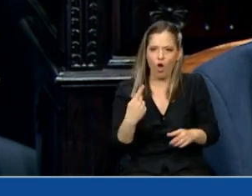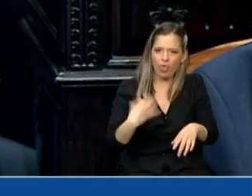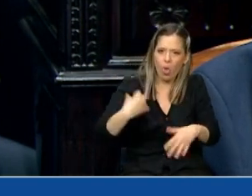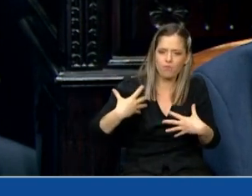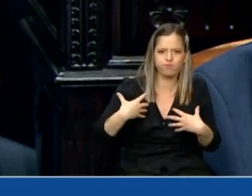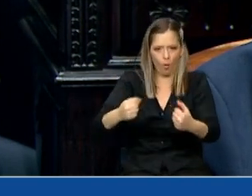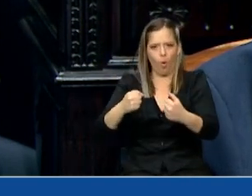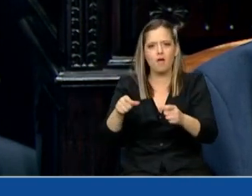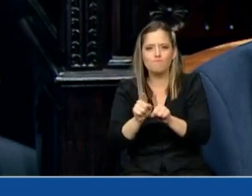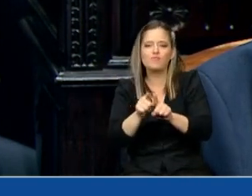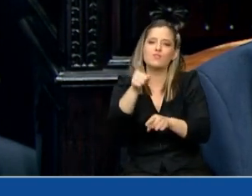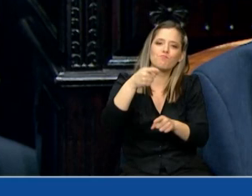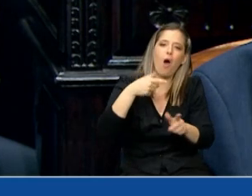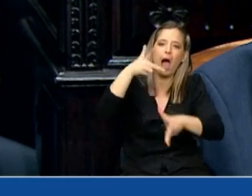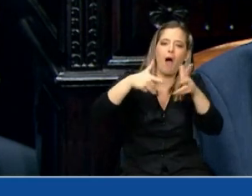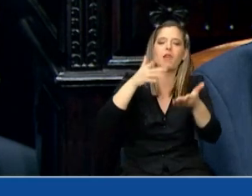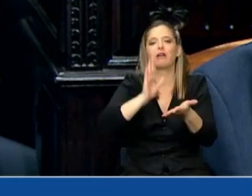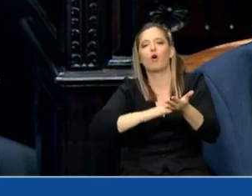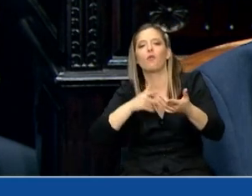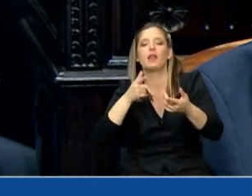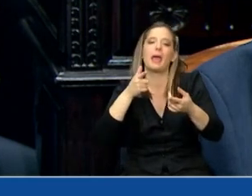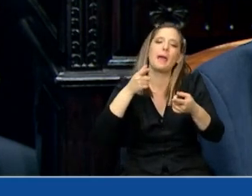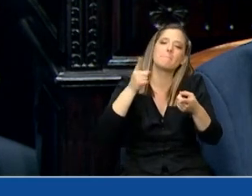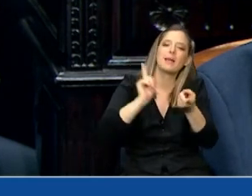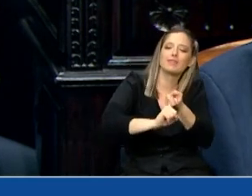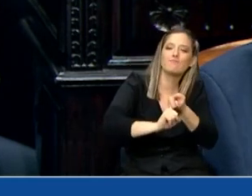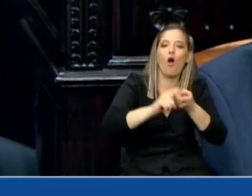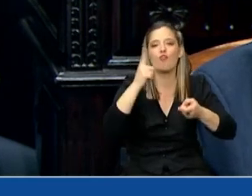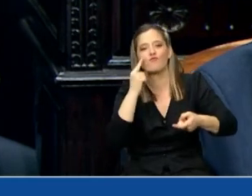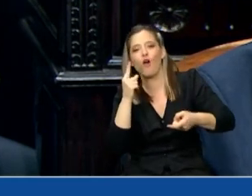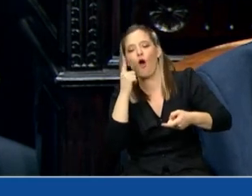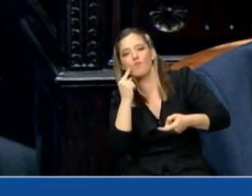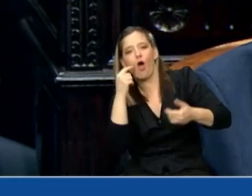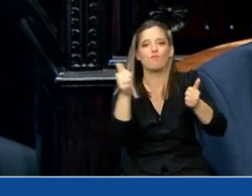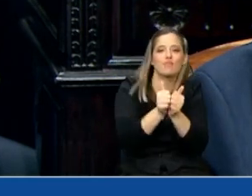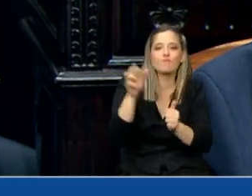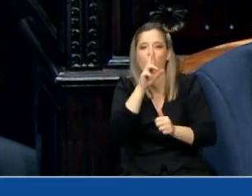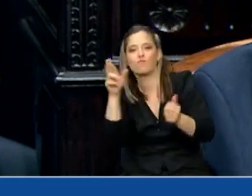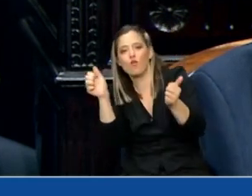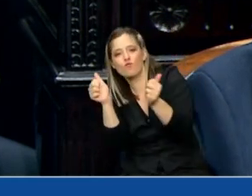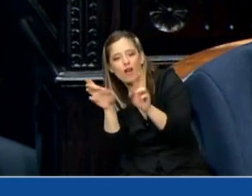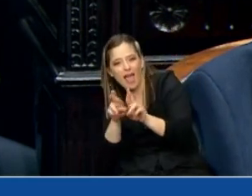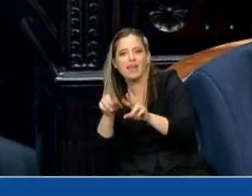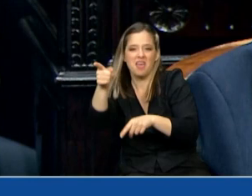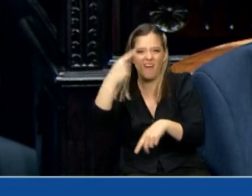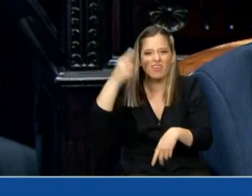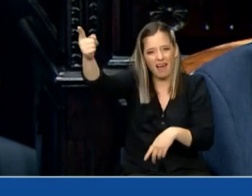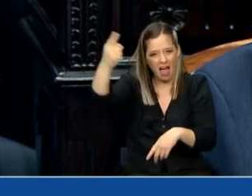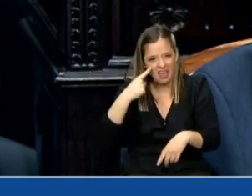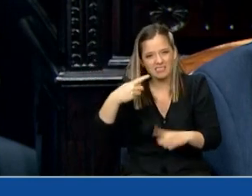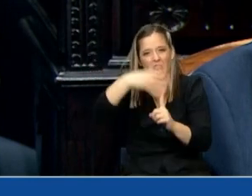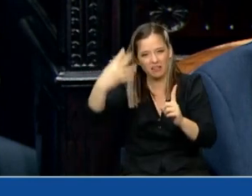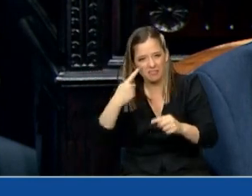mutuamente de matrimonio igualitario. Que vayan ahí con la agenda LGTBI, que vayan